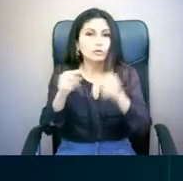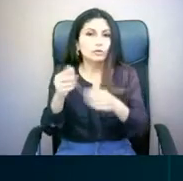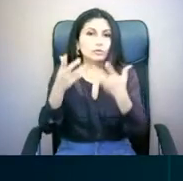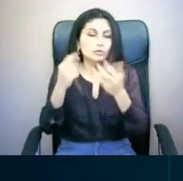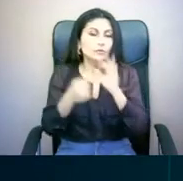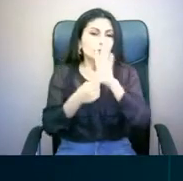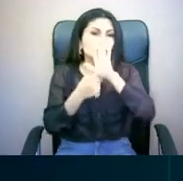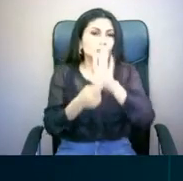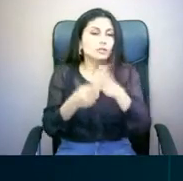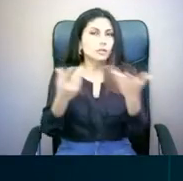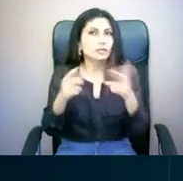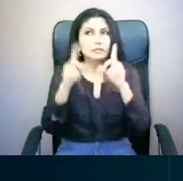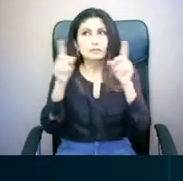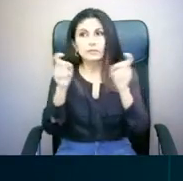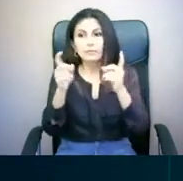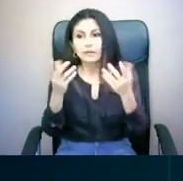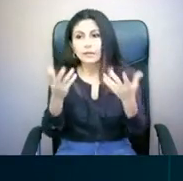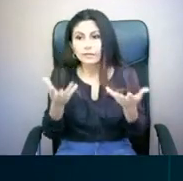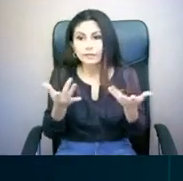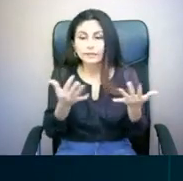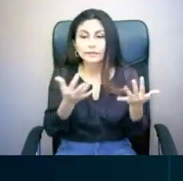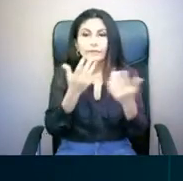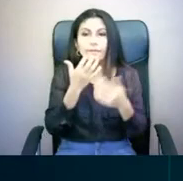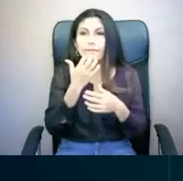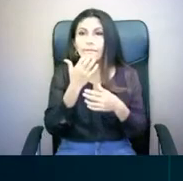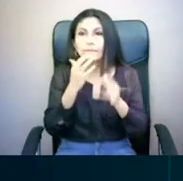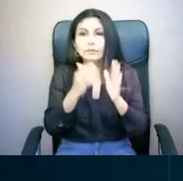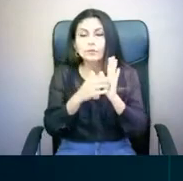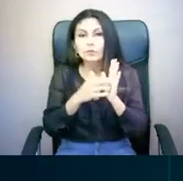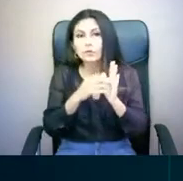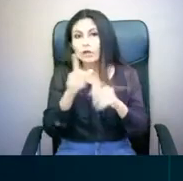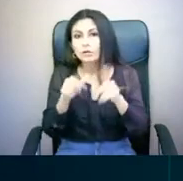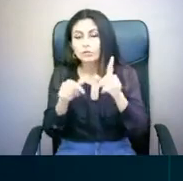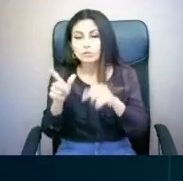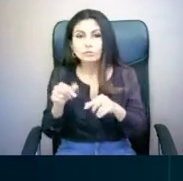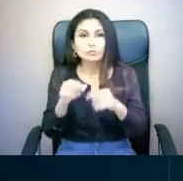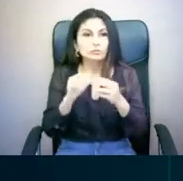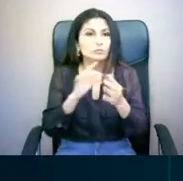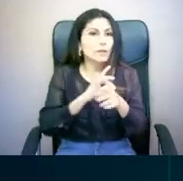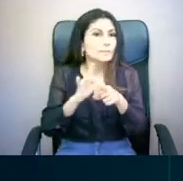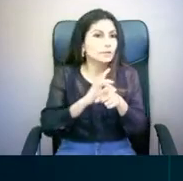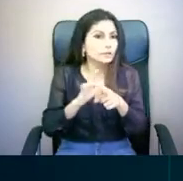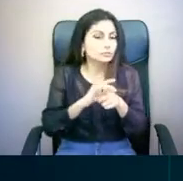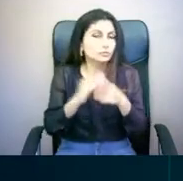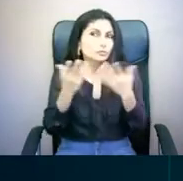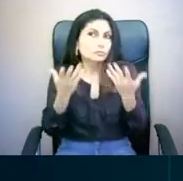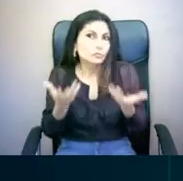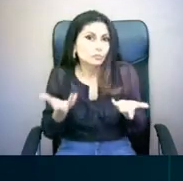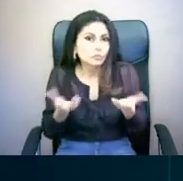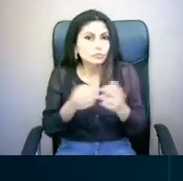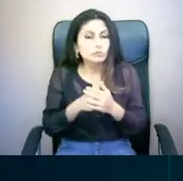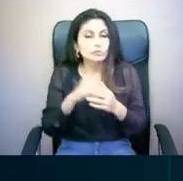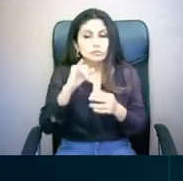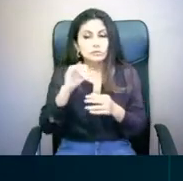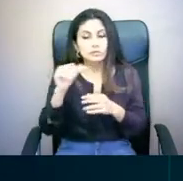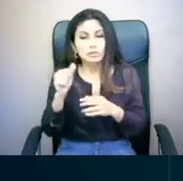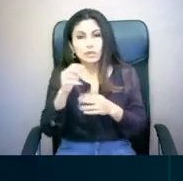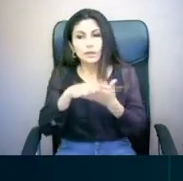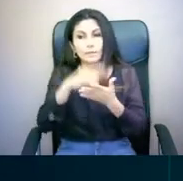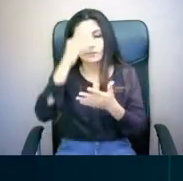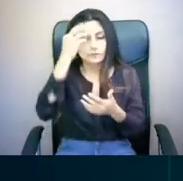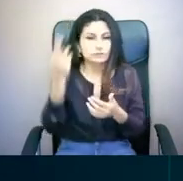términos de lo que es, puede ser también, digamos, ciertas aplicaciones, si es aprendizaje